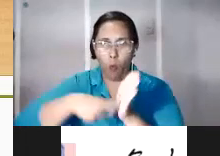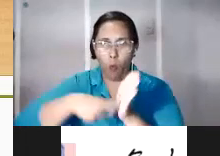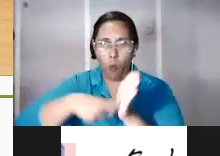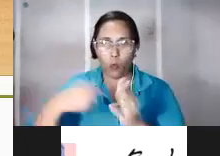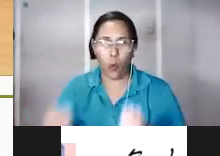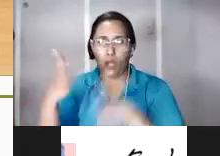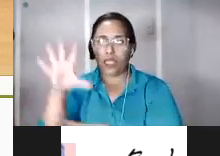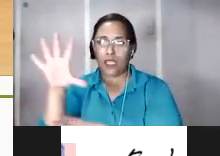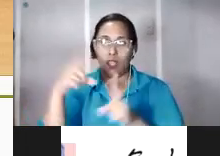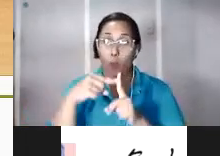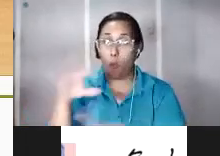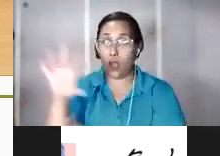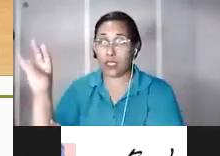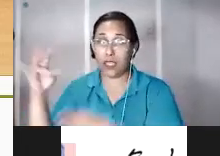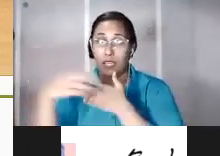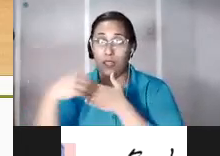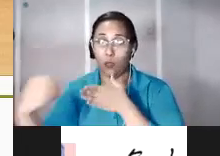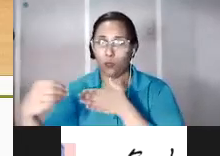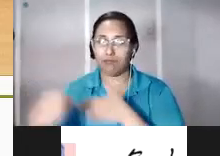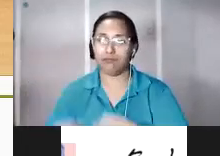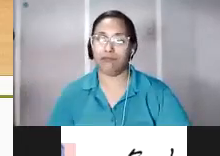7 dólares, ¿no?